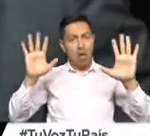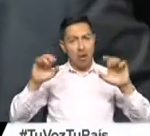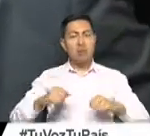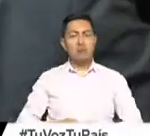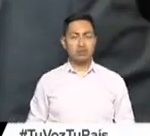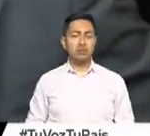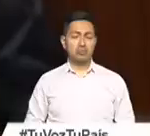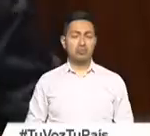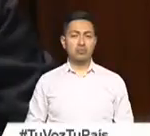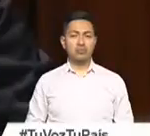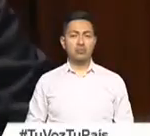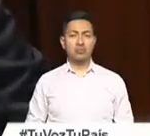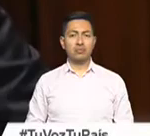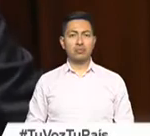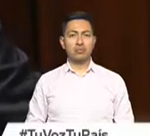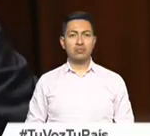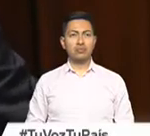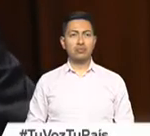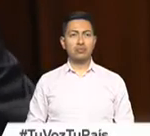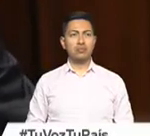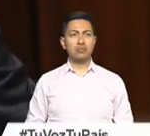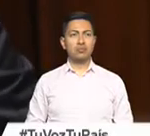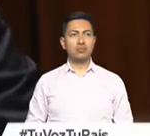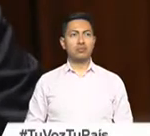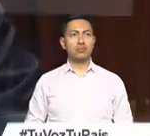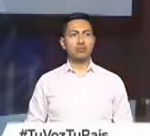de los intereses nacionales.